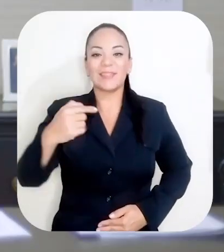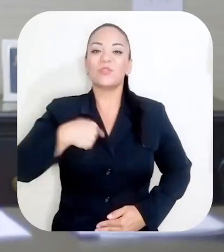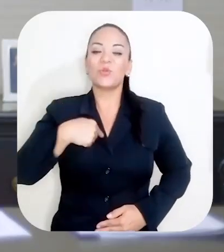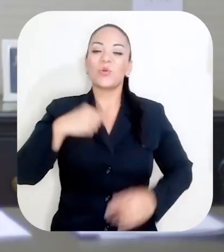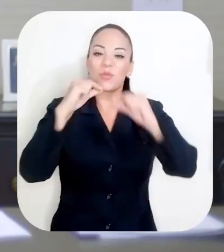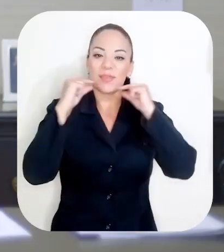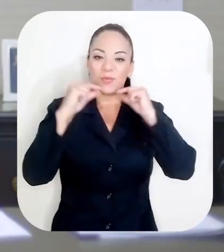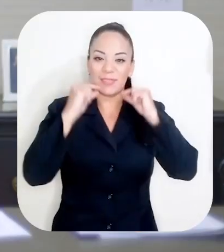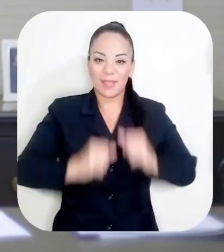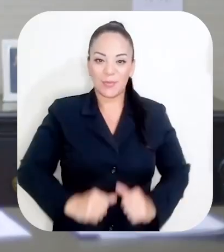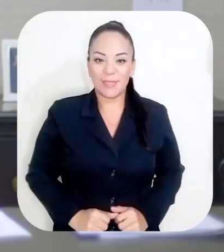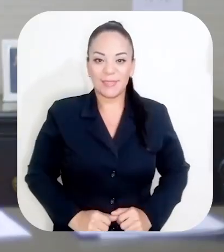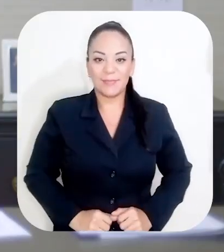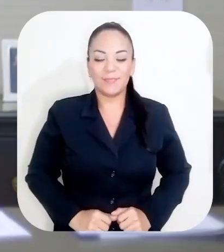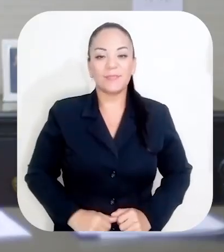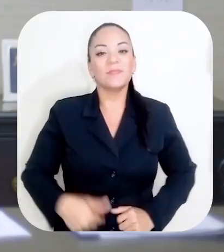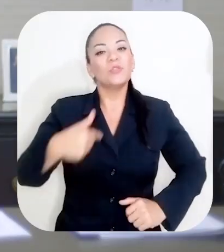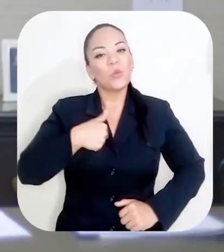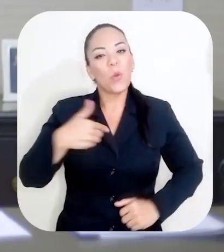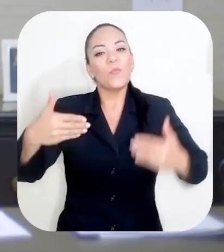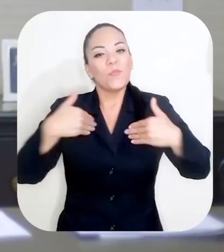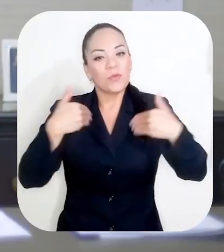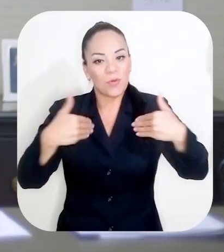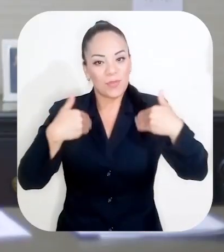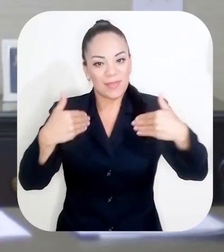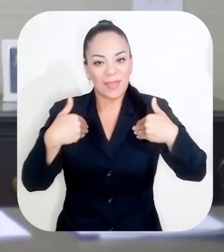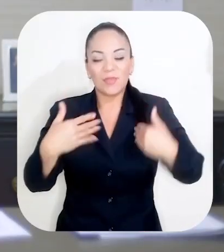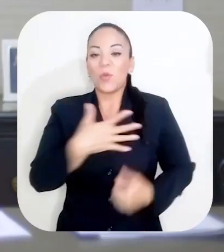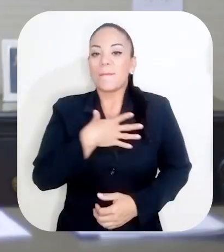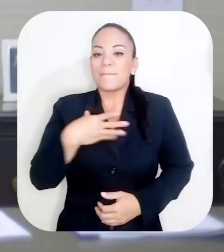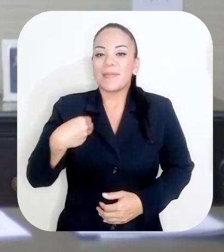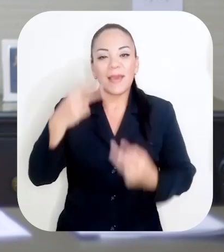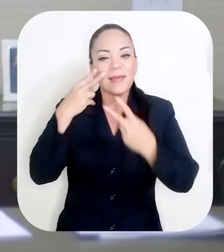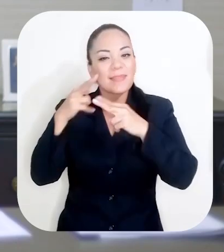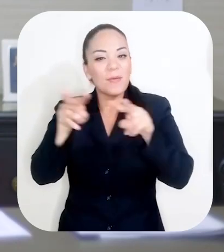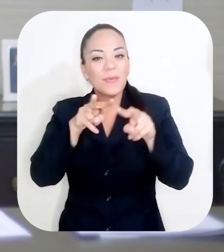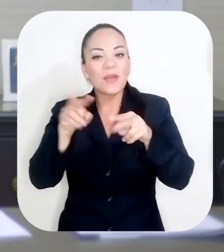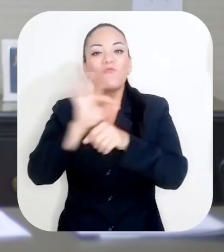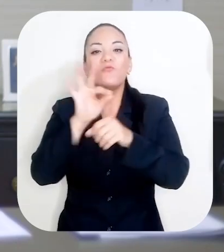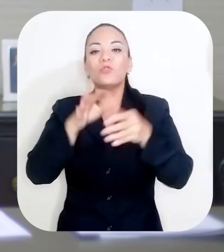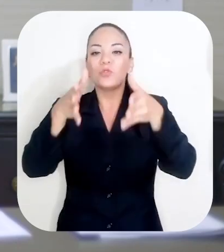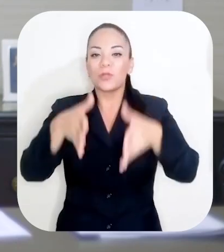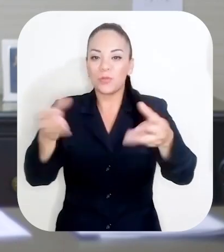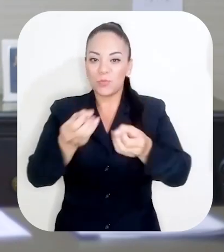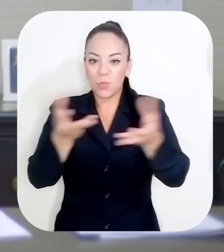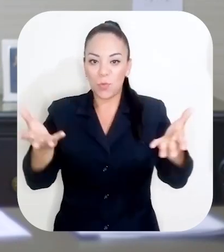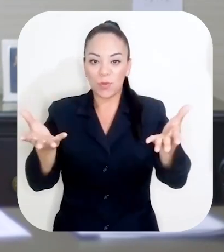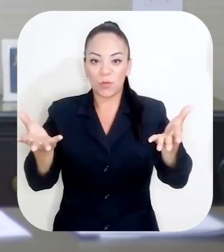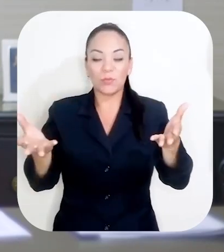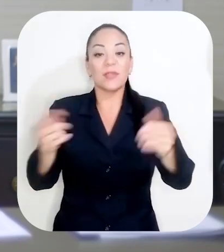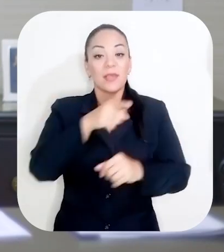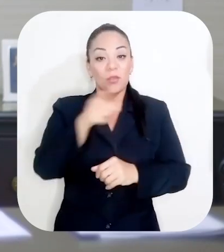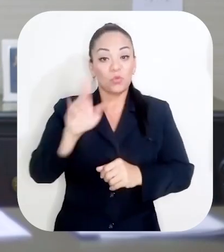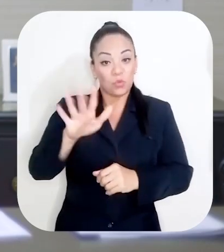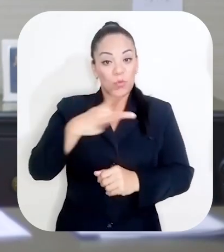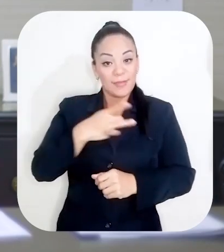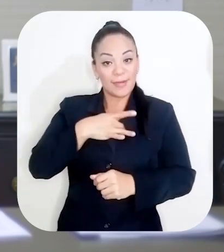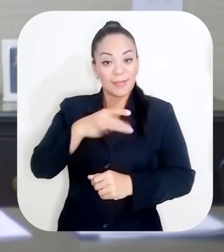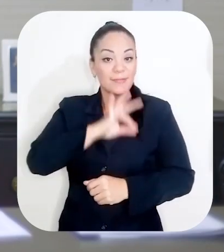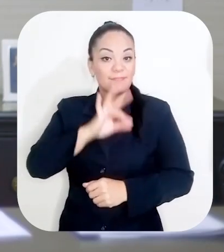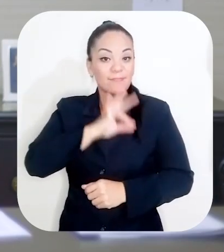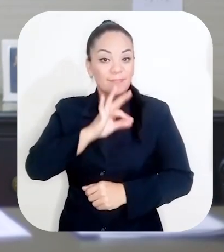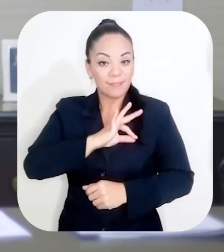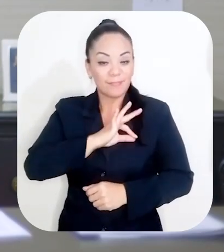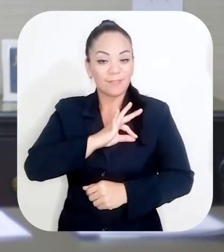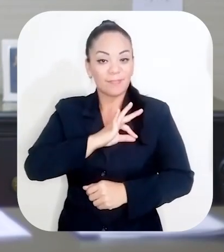Hola compatriotas los saluda Rodrigo Chávez yo estoy muy contento porque me encanta cuando los funcionarios públicos dejan de lado